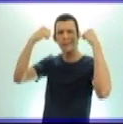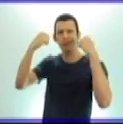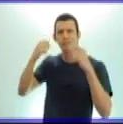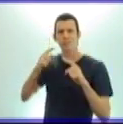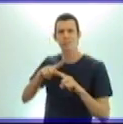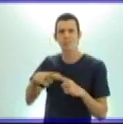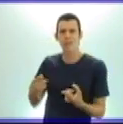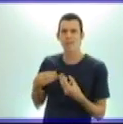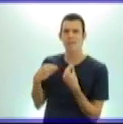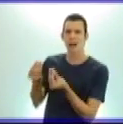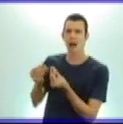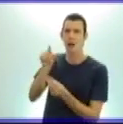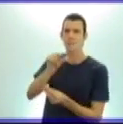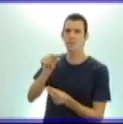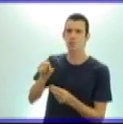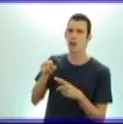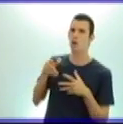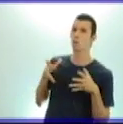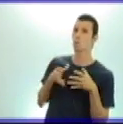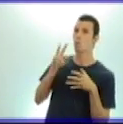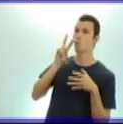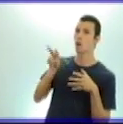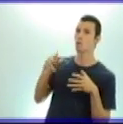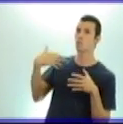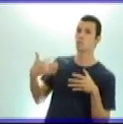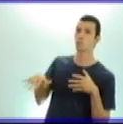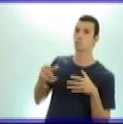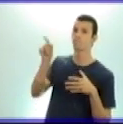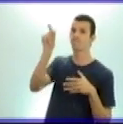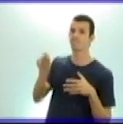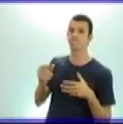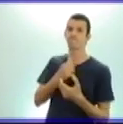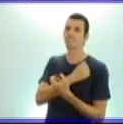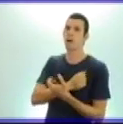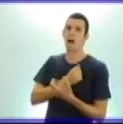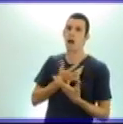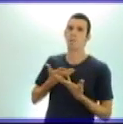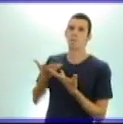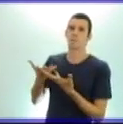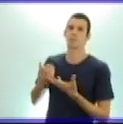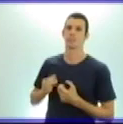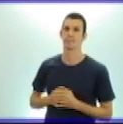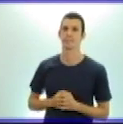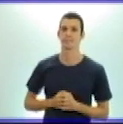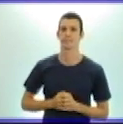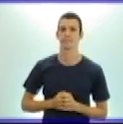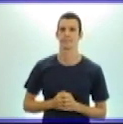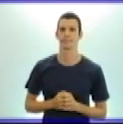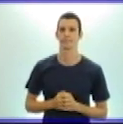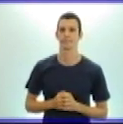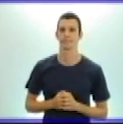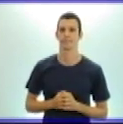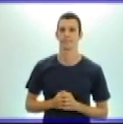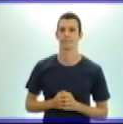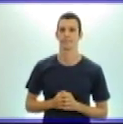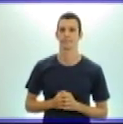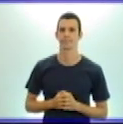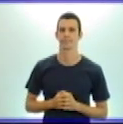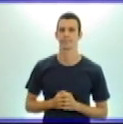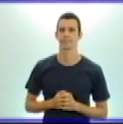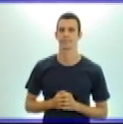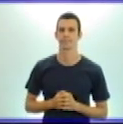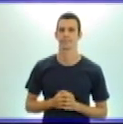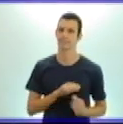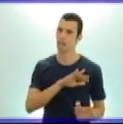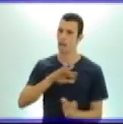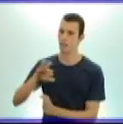un comandante tan querido por el pueblo? Pero ahora van a copiar una pregunta